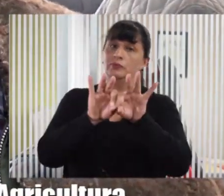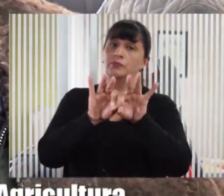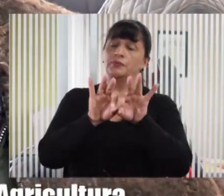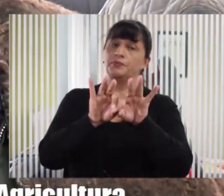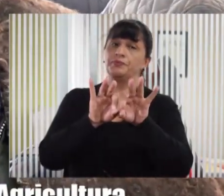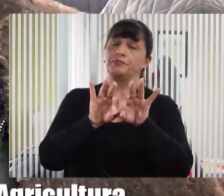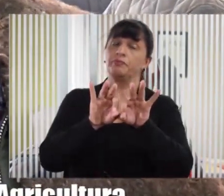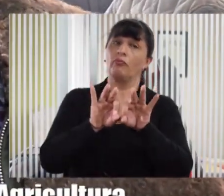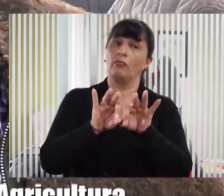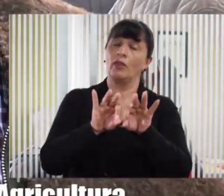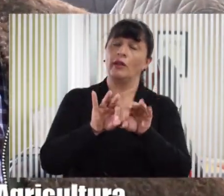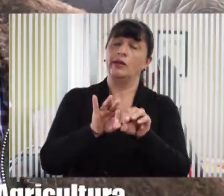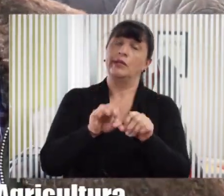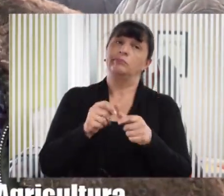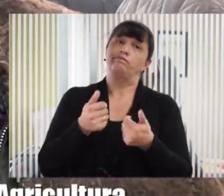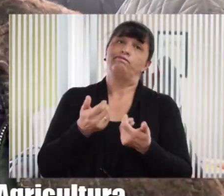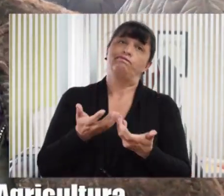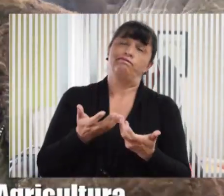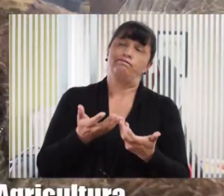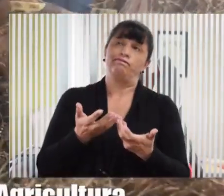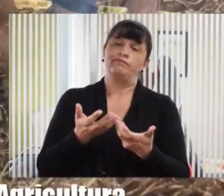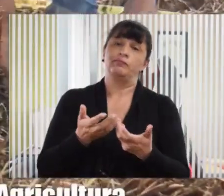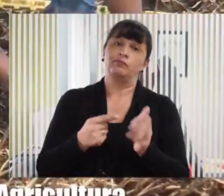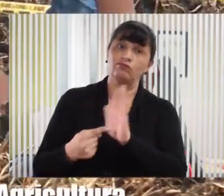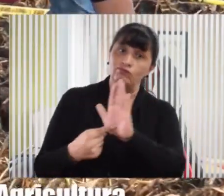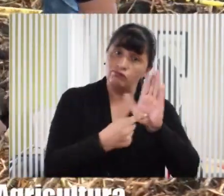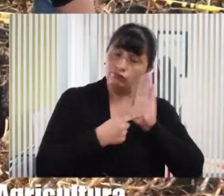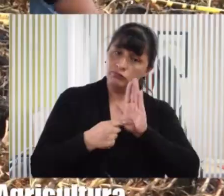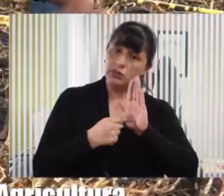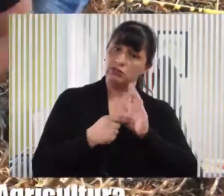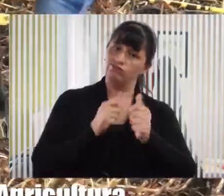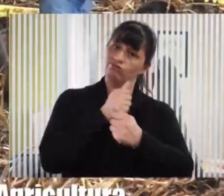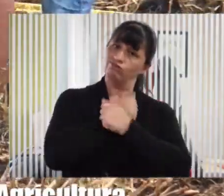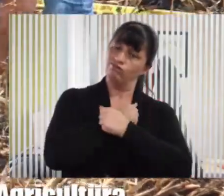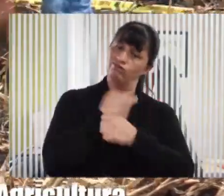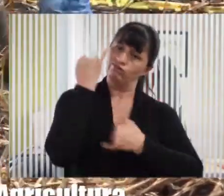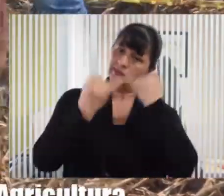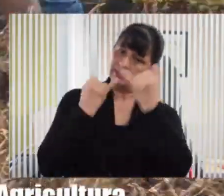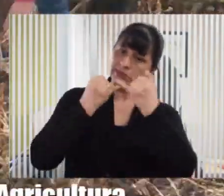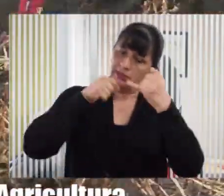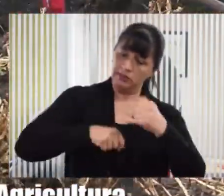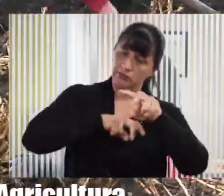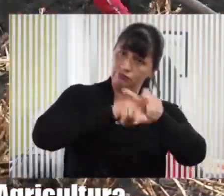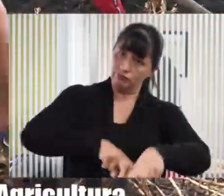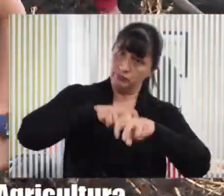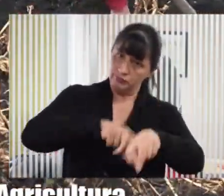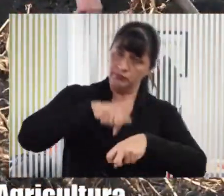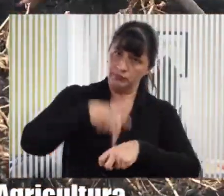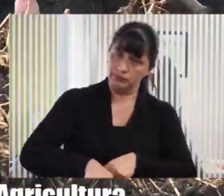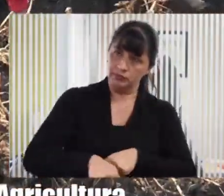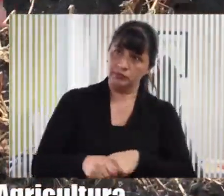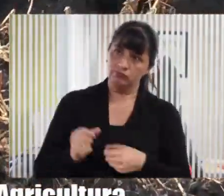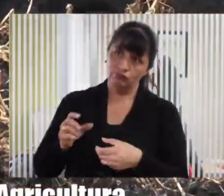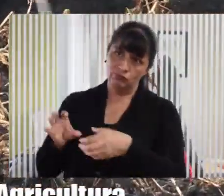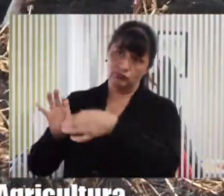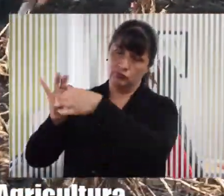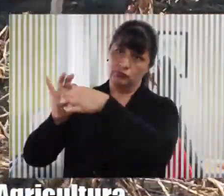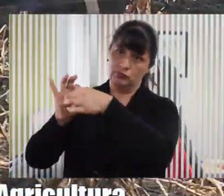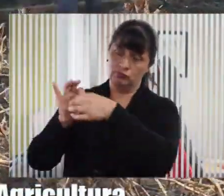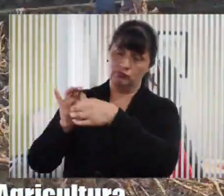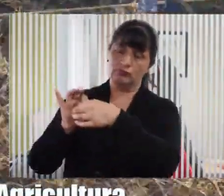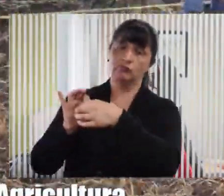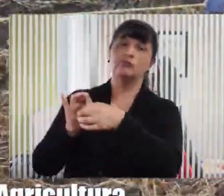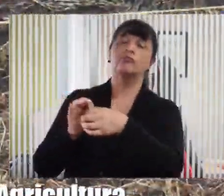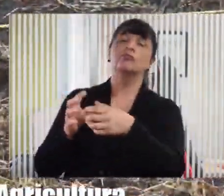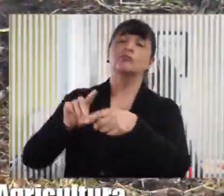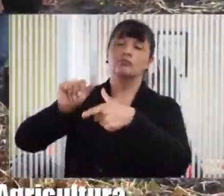porque pues demuestra el sentido de pertenencia de los cultivadores de la papa a la federación. Fuera de